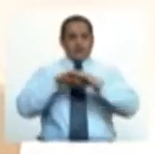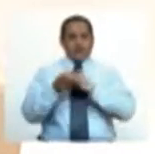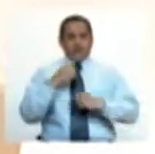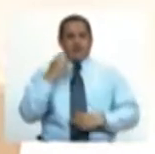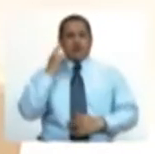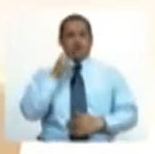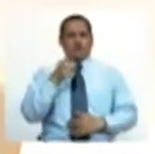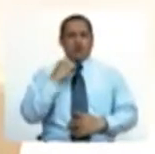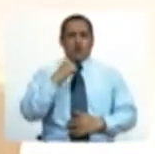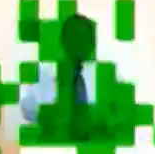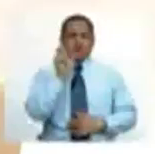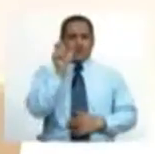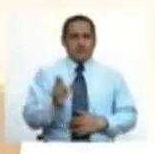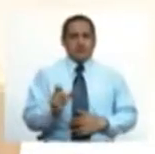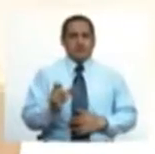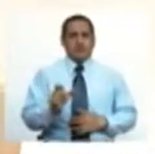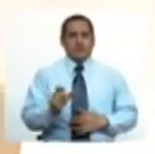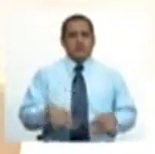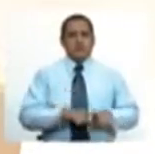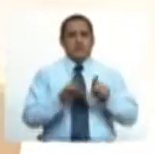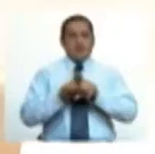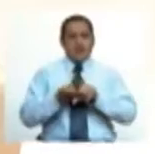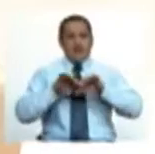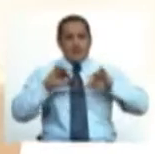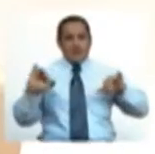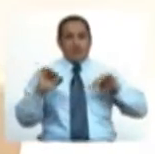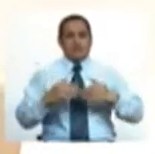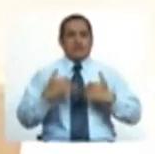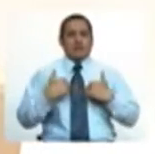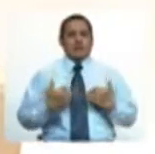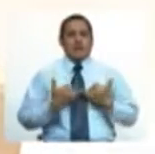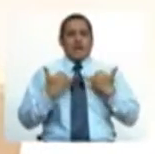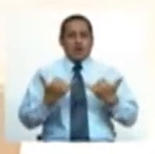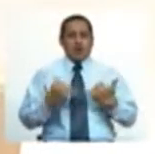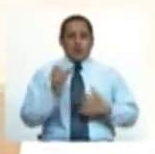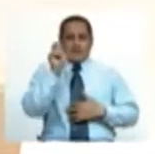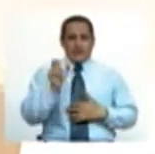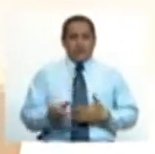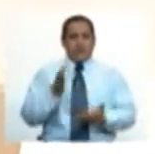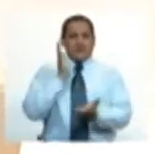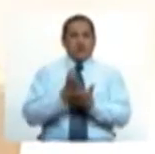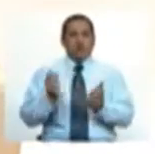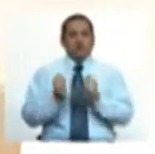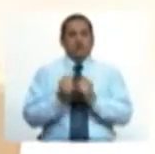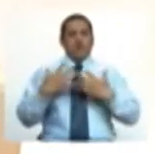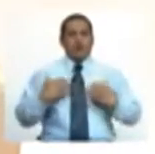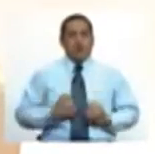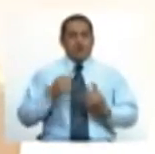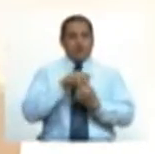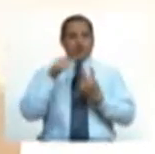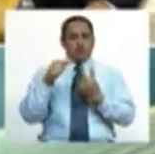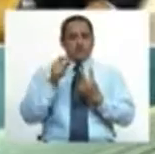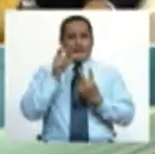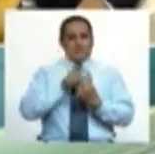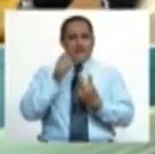de la acusación contra el sentenciado, por otra parte tenemos al sentenciado y a su abogado. O sea, en realidad